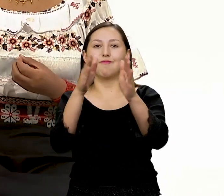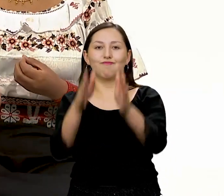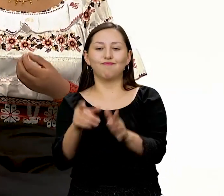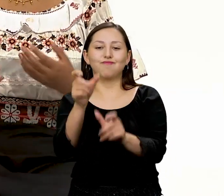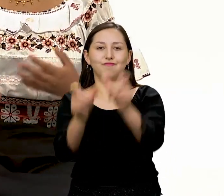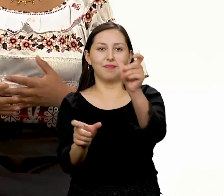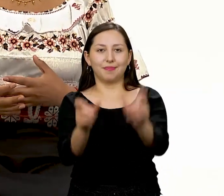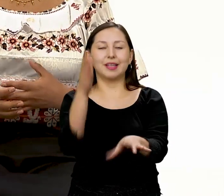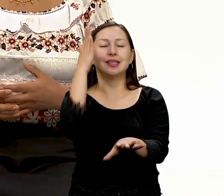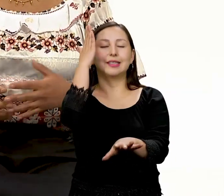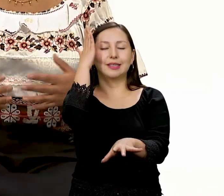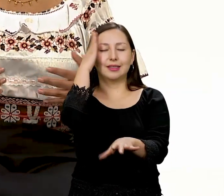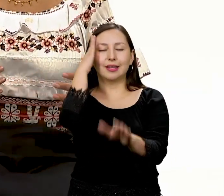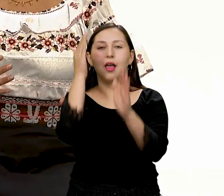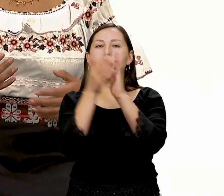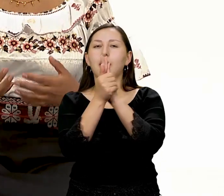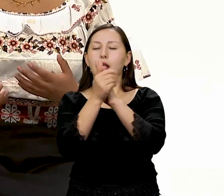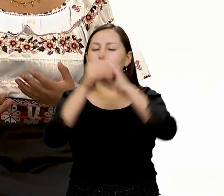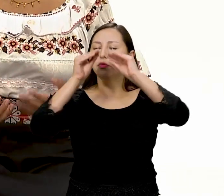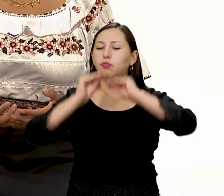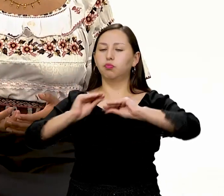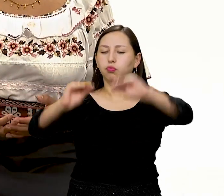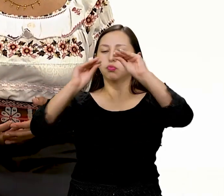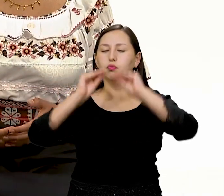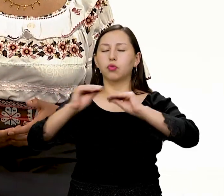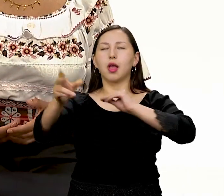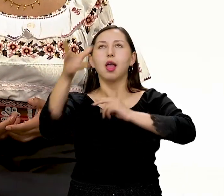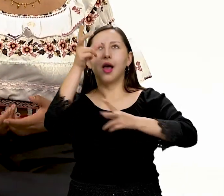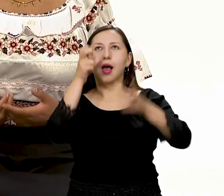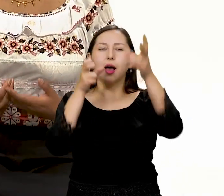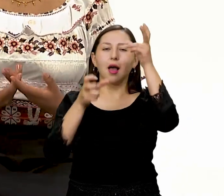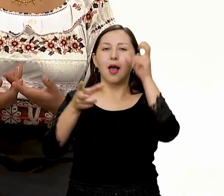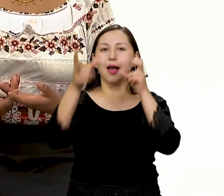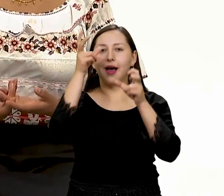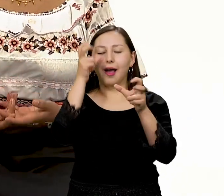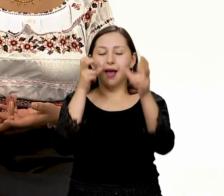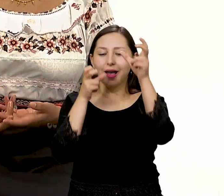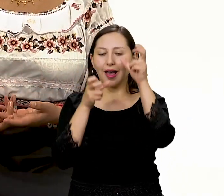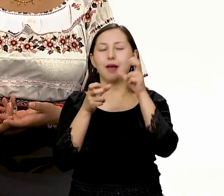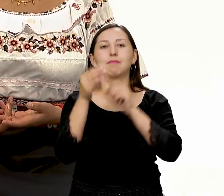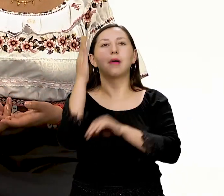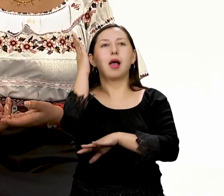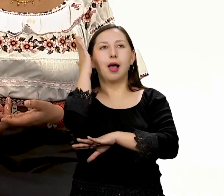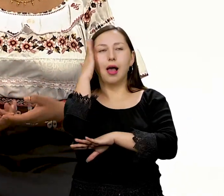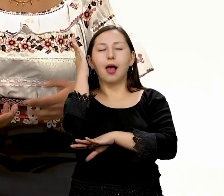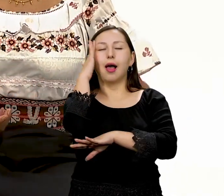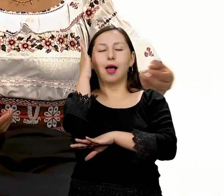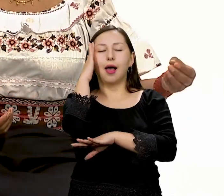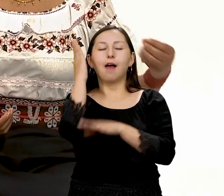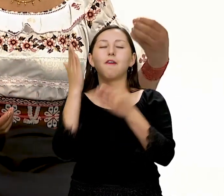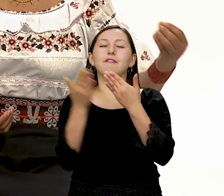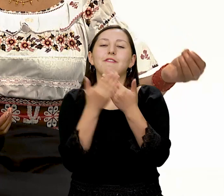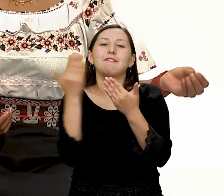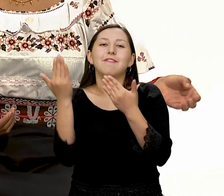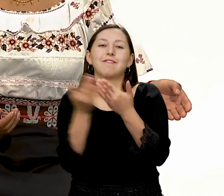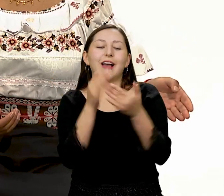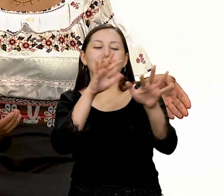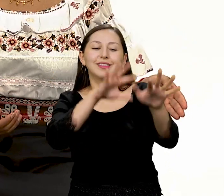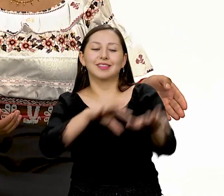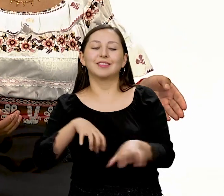este conocimiento científico que realizamos dentro de las universidades vayan a los agricultores, les ayudaría y